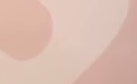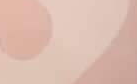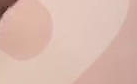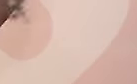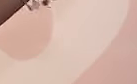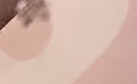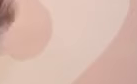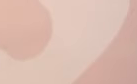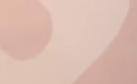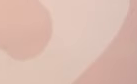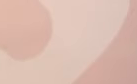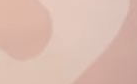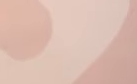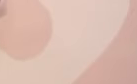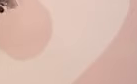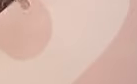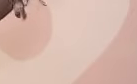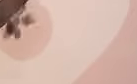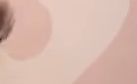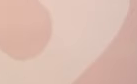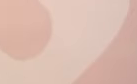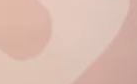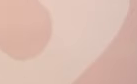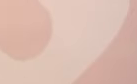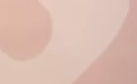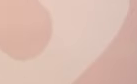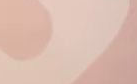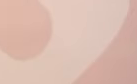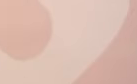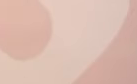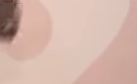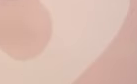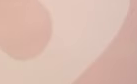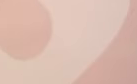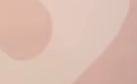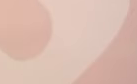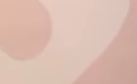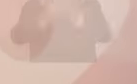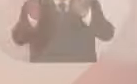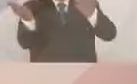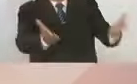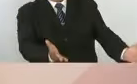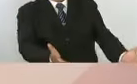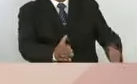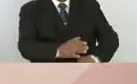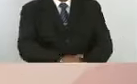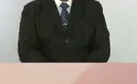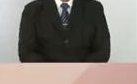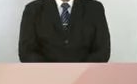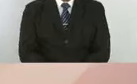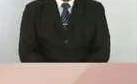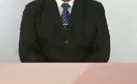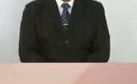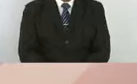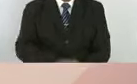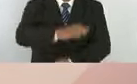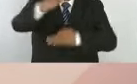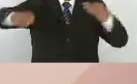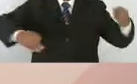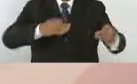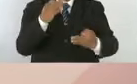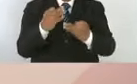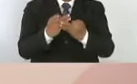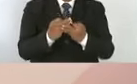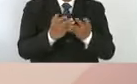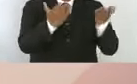Campeche, Aguatoche, Campeche es tu casa. Kimbakesha, Yetel Kimbakolal, a a todos los